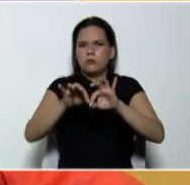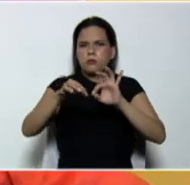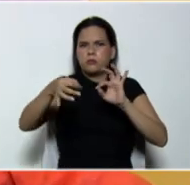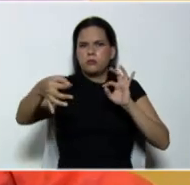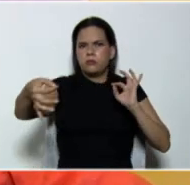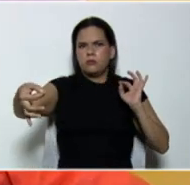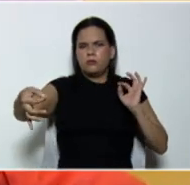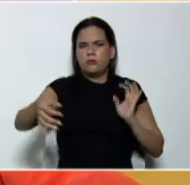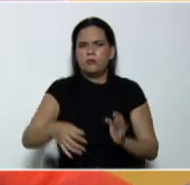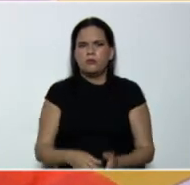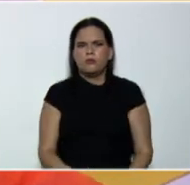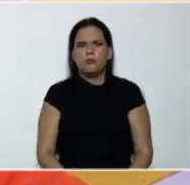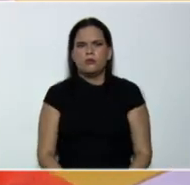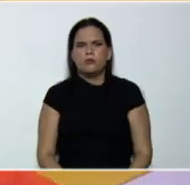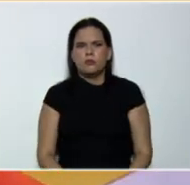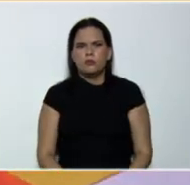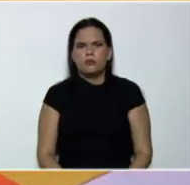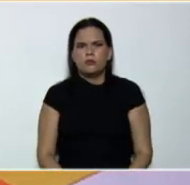rasgamos